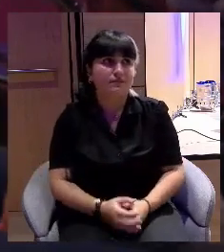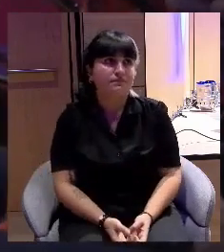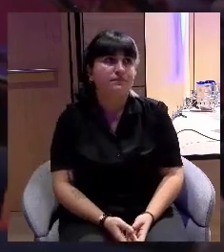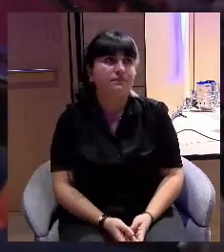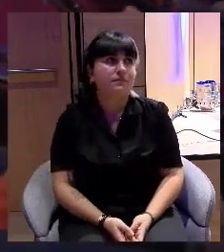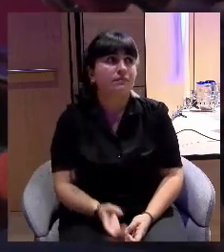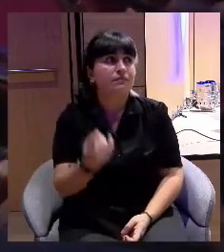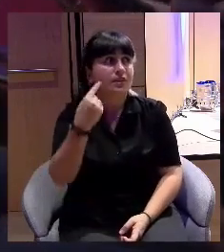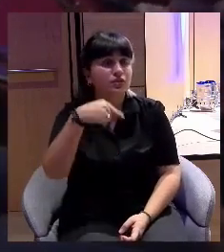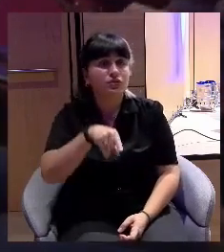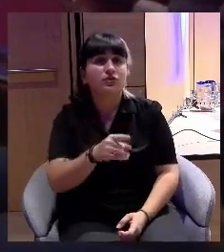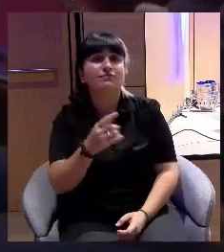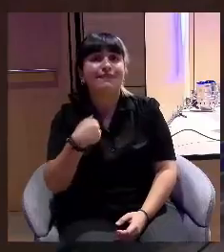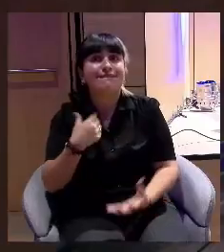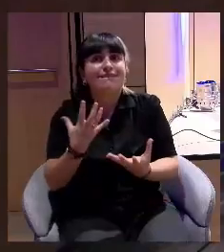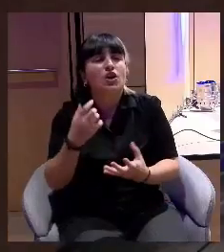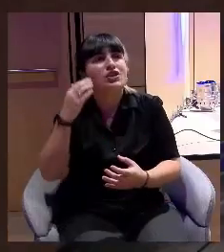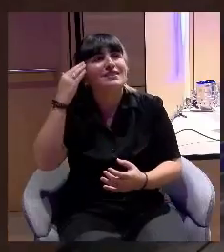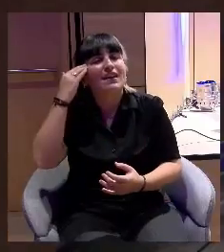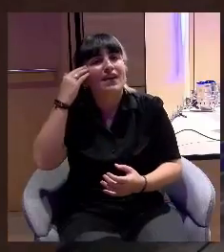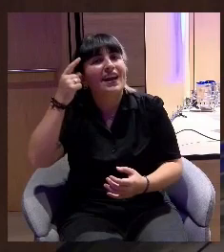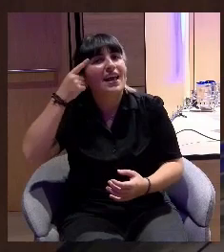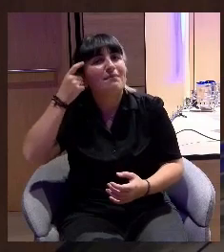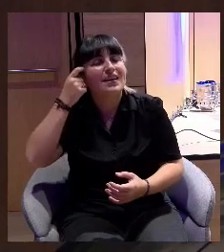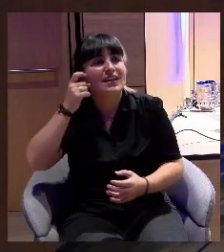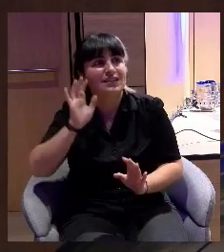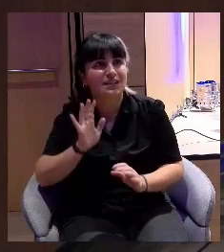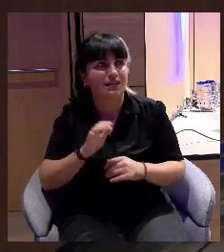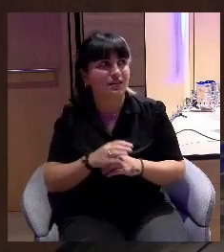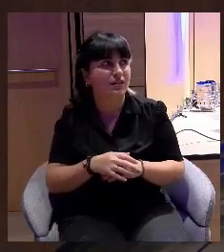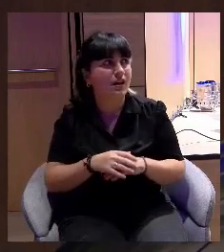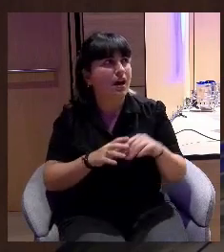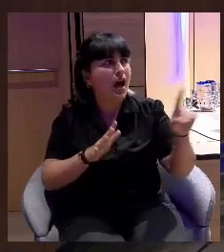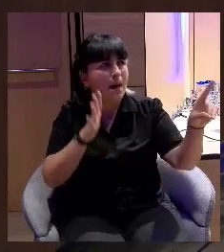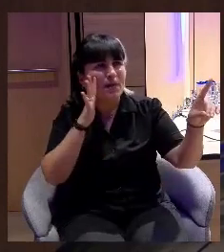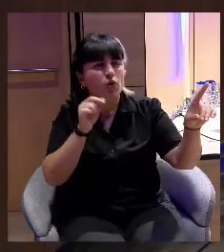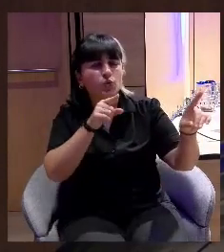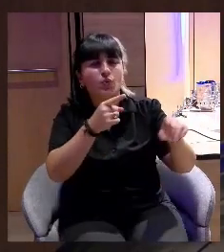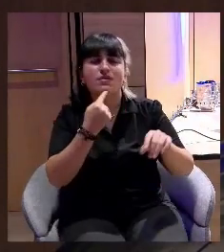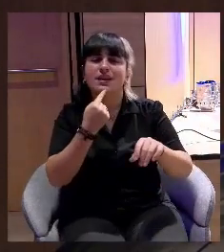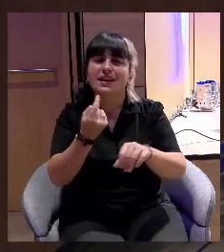Gracias. Gracias. Perdón, ¿cómo se llamaba la plataforma esa en Bolivia?